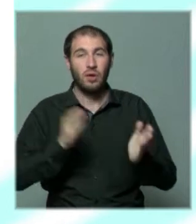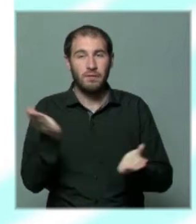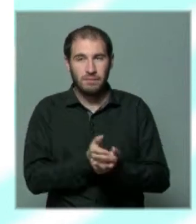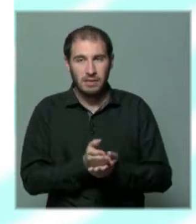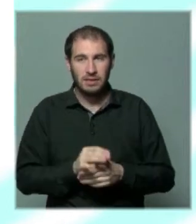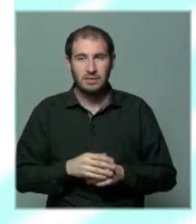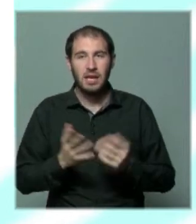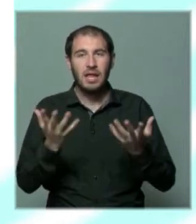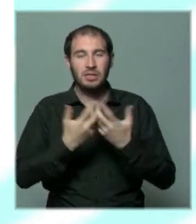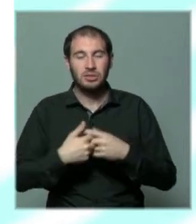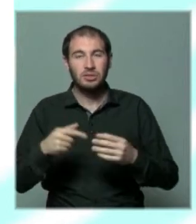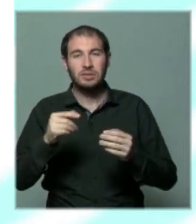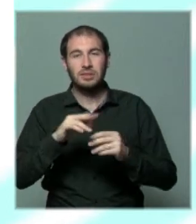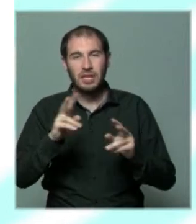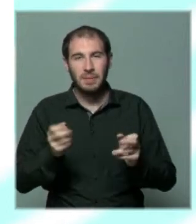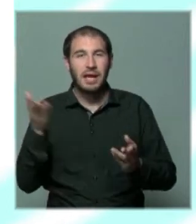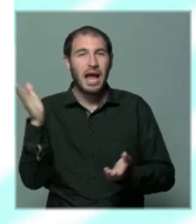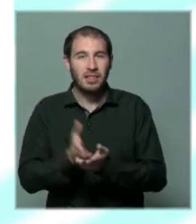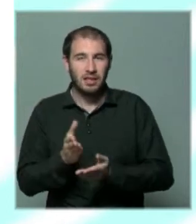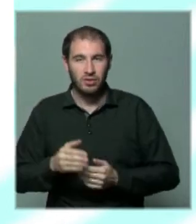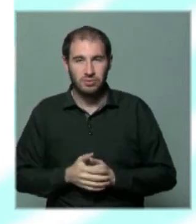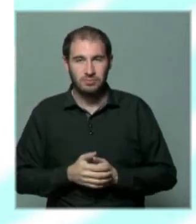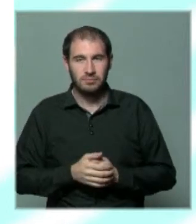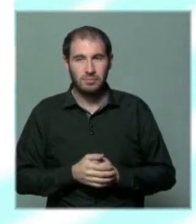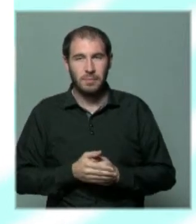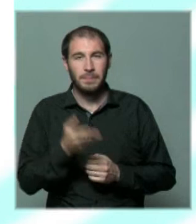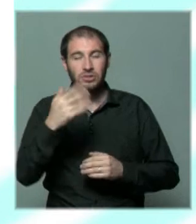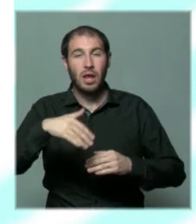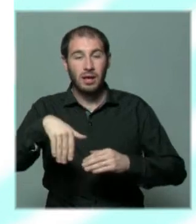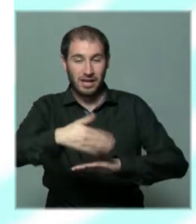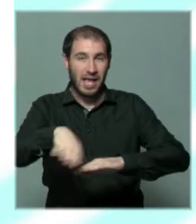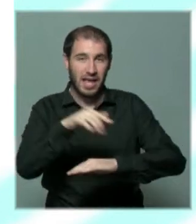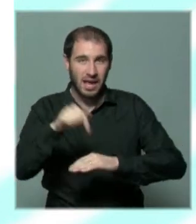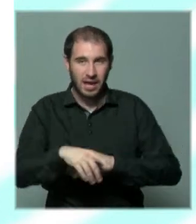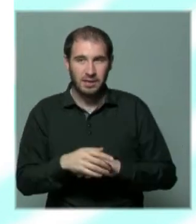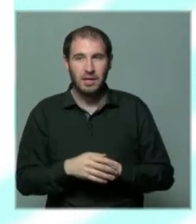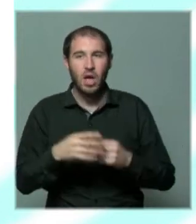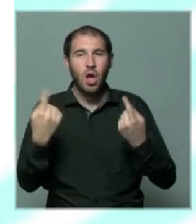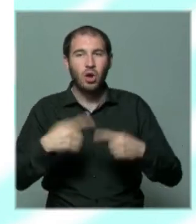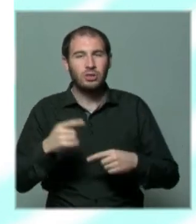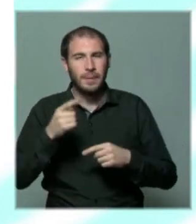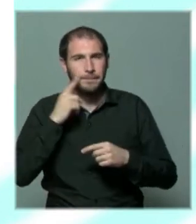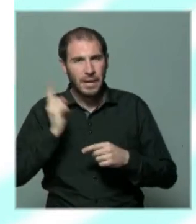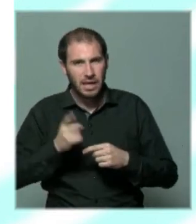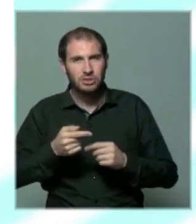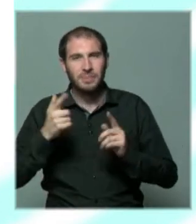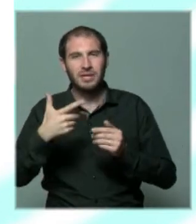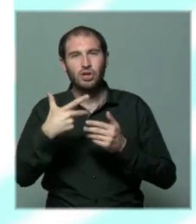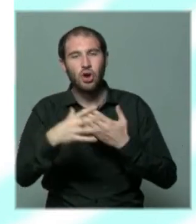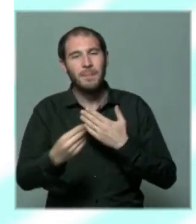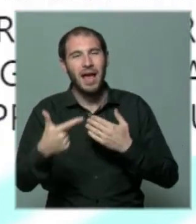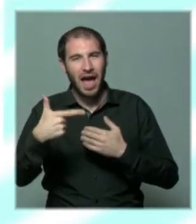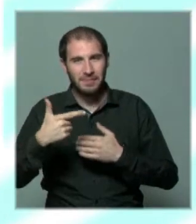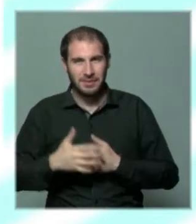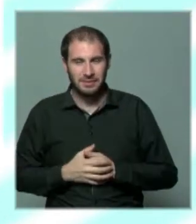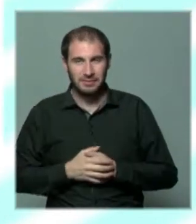Faltas relacionado con las penas a quienes en la vía pública porten elementos contundentes y réplicas de armas.